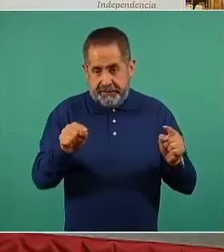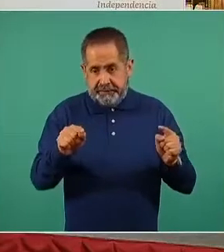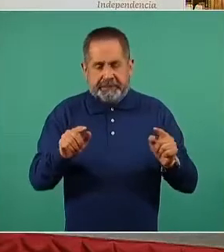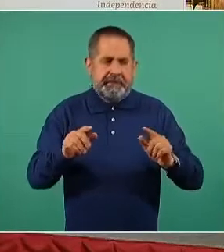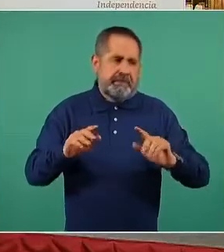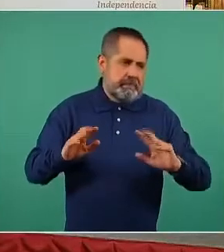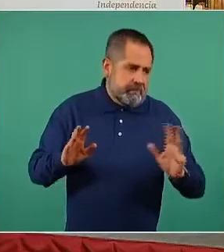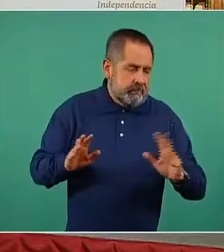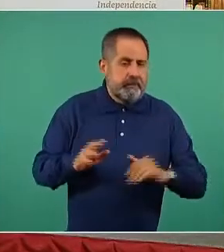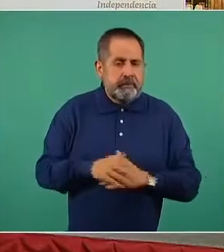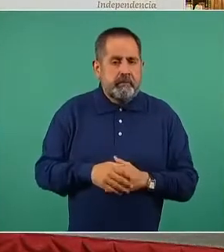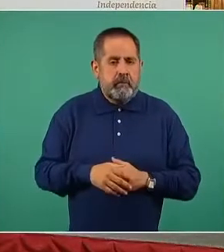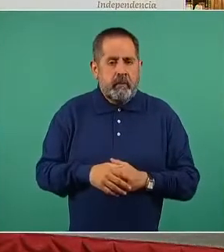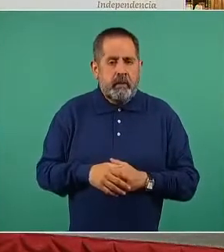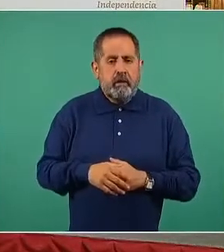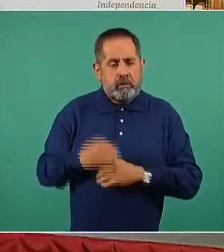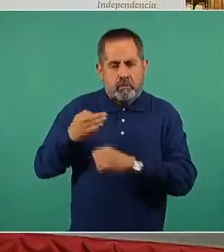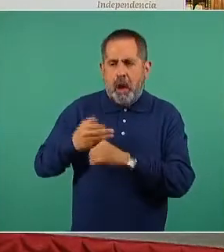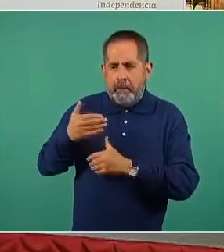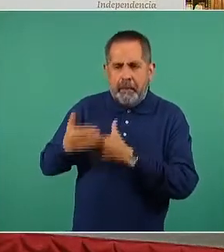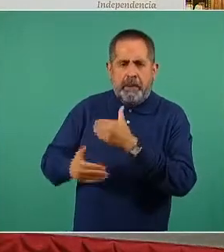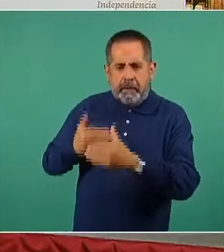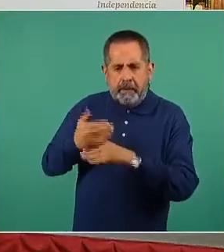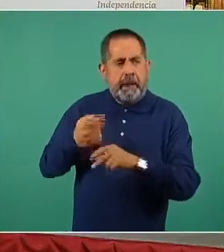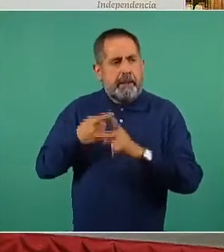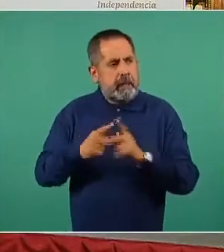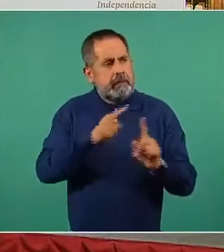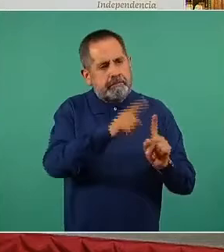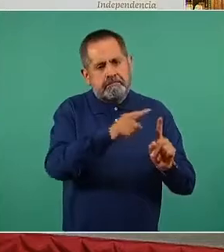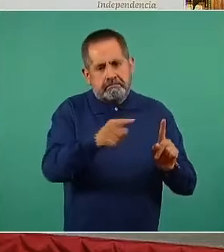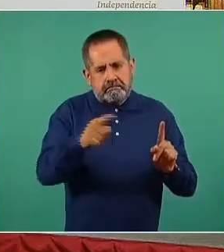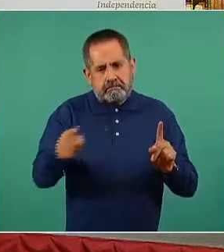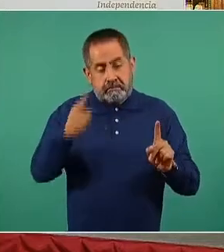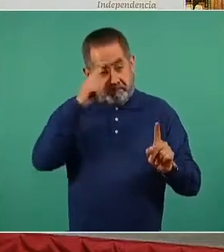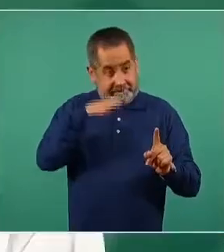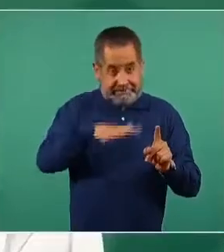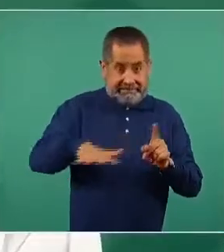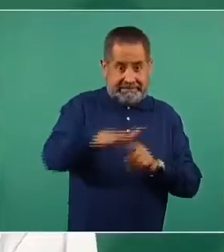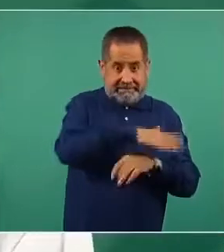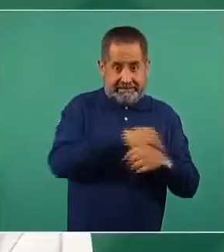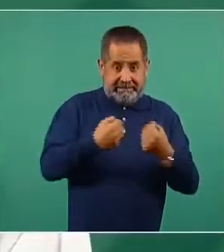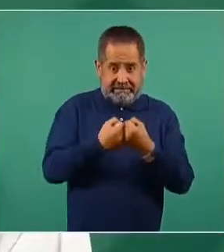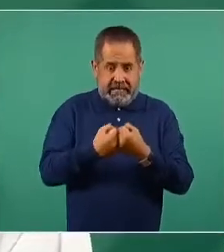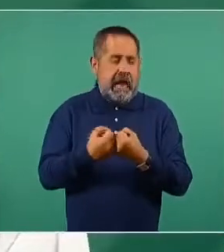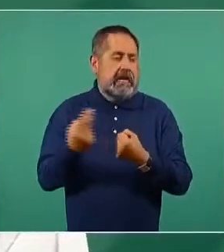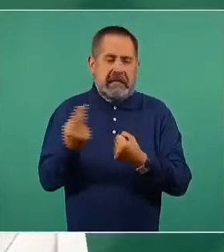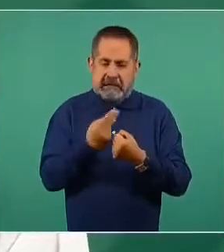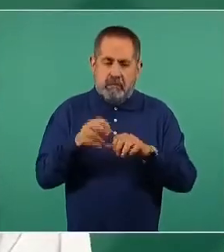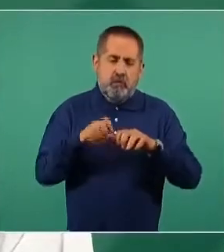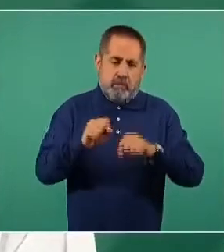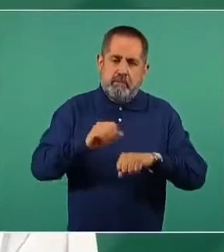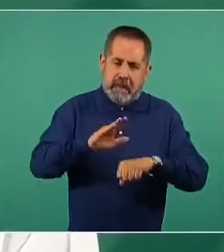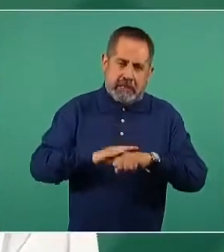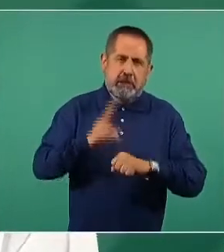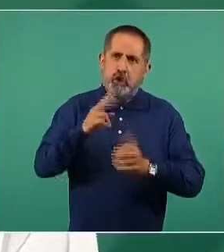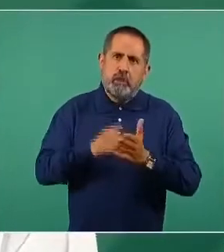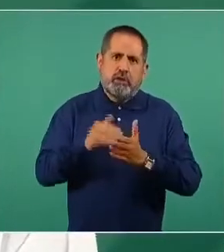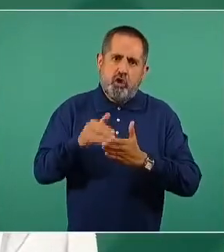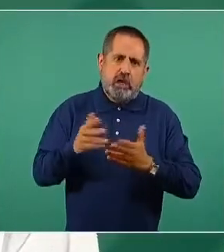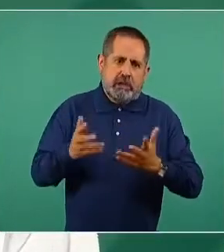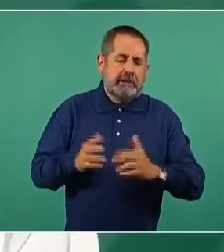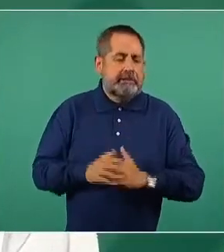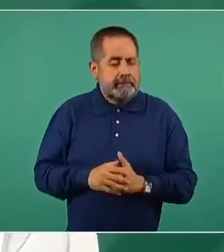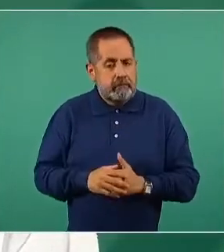Independientemente de las fases en las que va a ir ocurriendo, al final para esa región vamos a necesitar esa cantidad de dosis. Entonces,